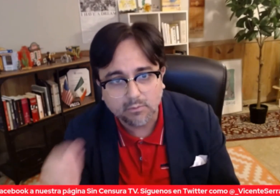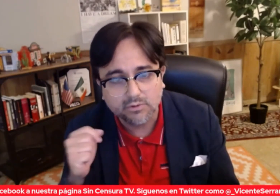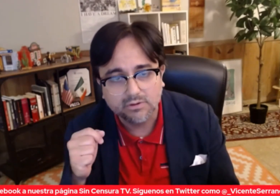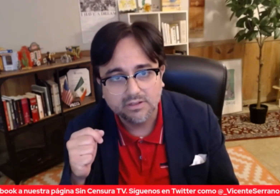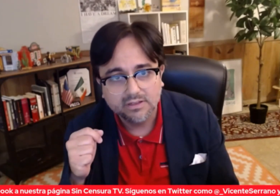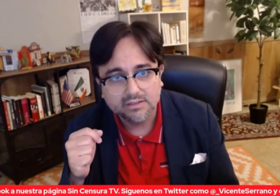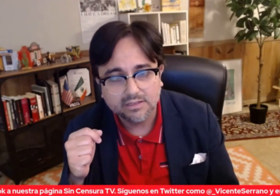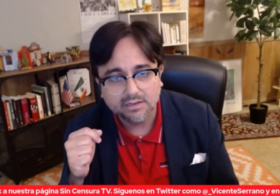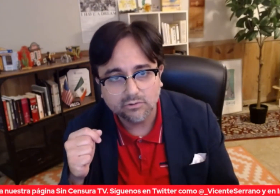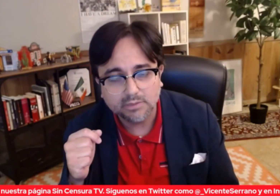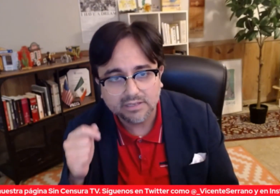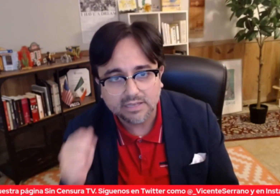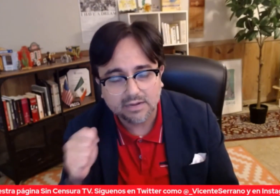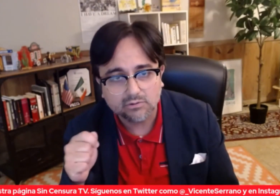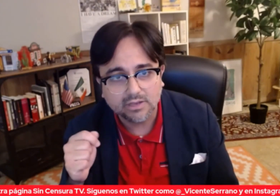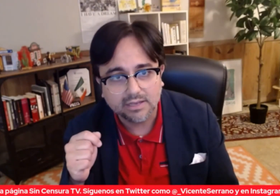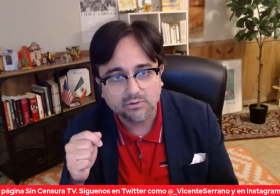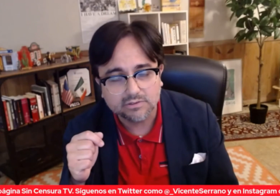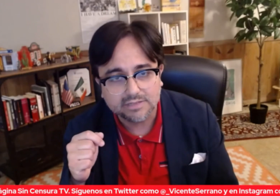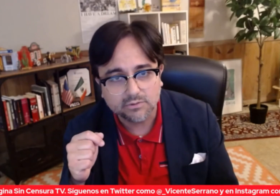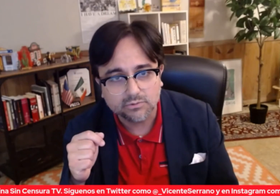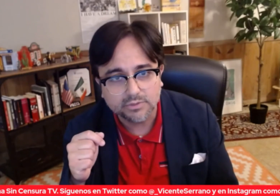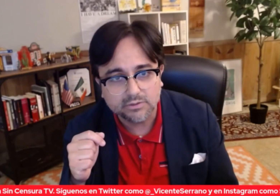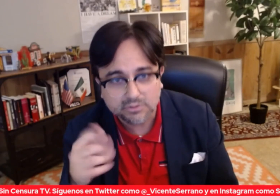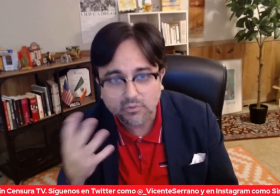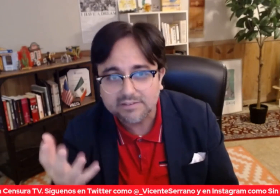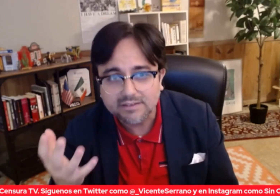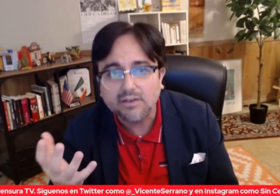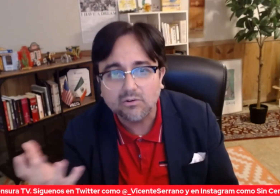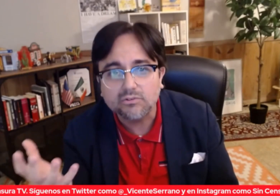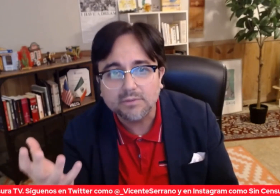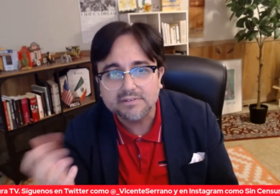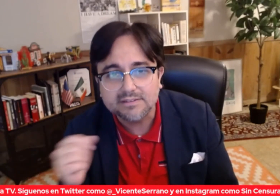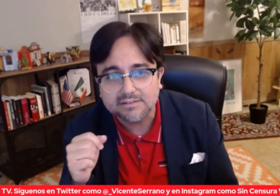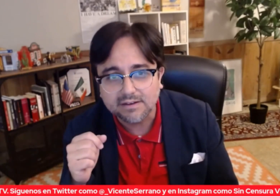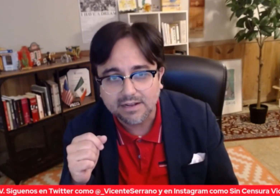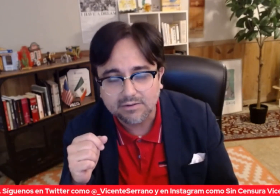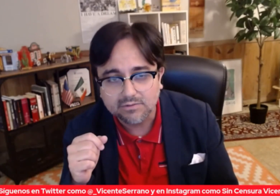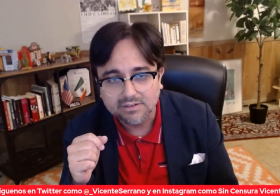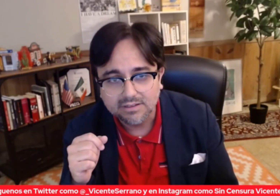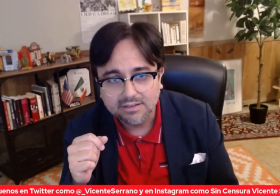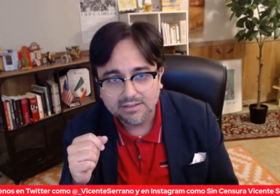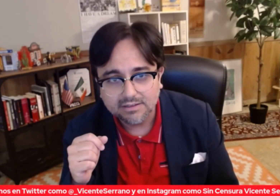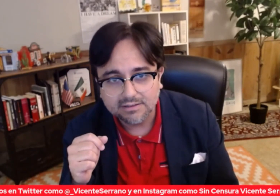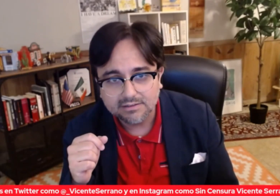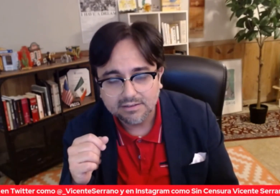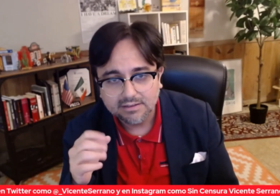en favor de los mexicanos acá en los Estados Unidos. Y fue así que conocí a Vicente Serrano.